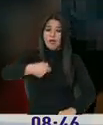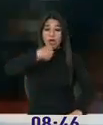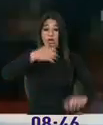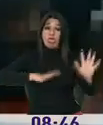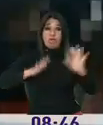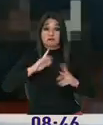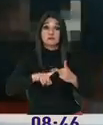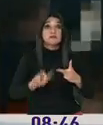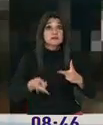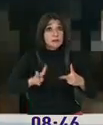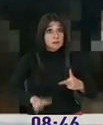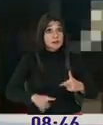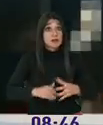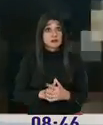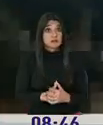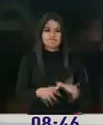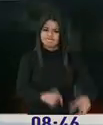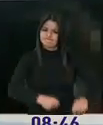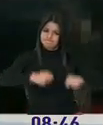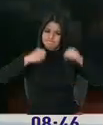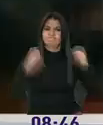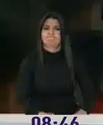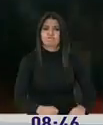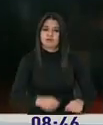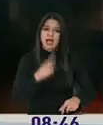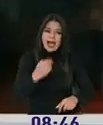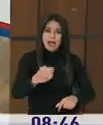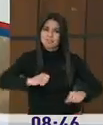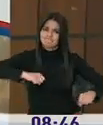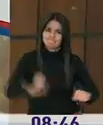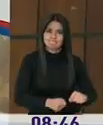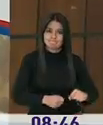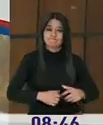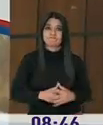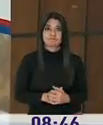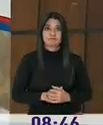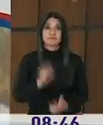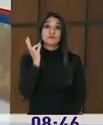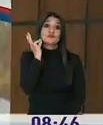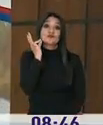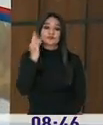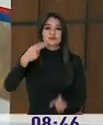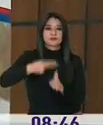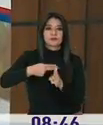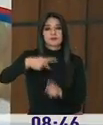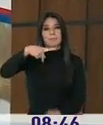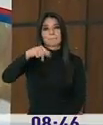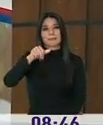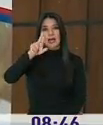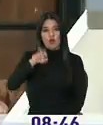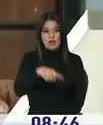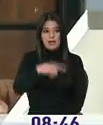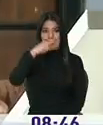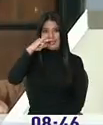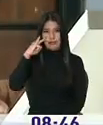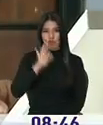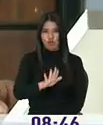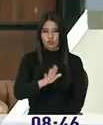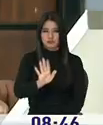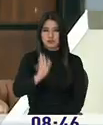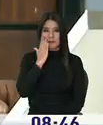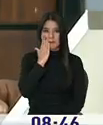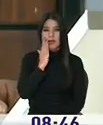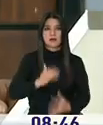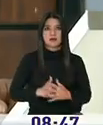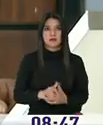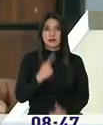Así también fueron castigados físicamente. La señora Paola Conde, madre de uno de los niños afectados,